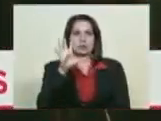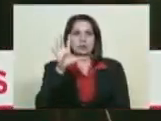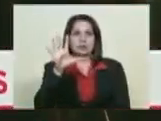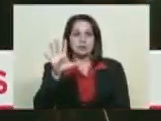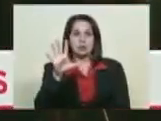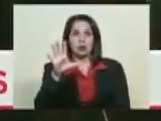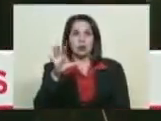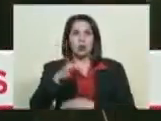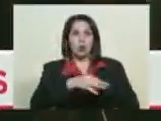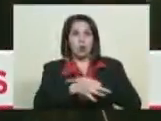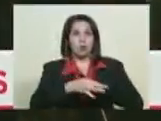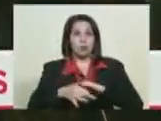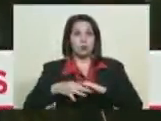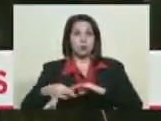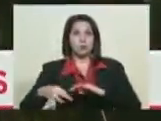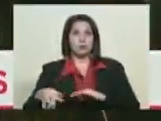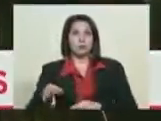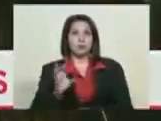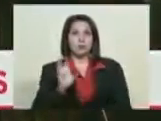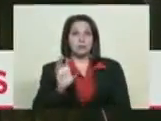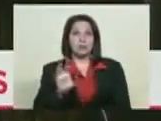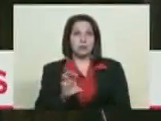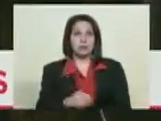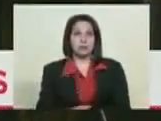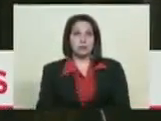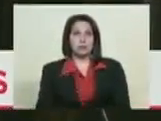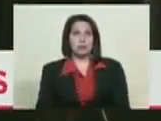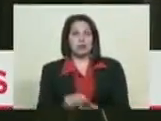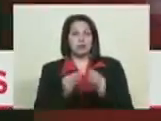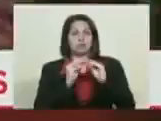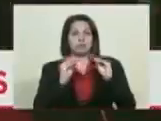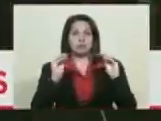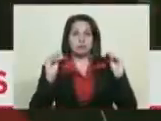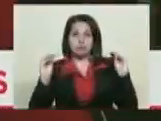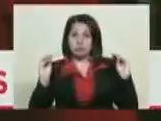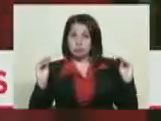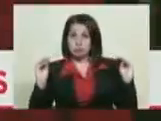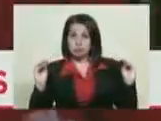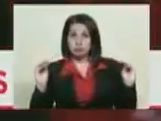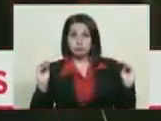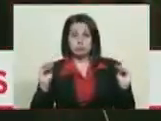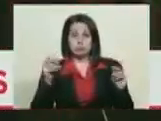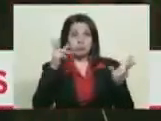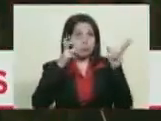335 municipios del país y a anunciar, fíjense,